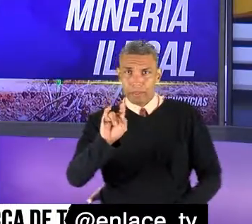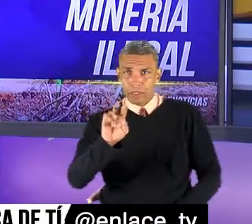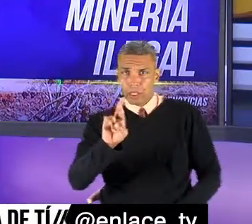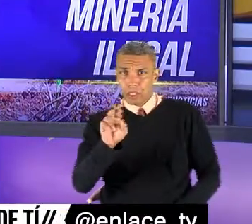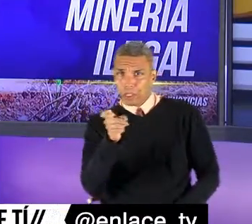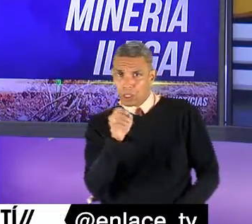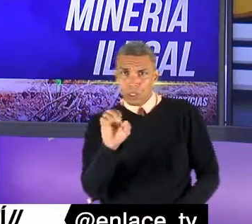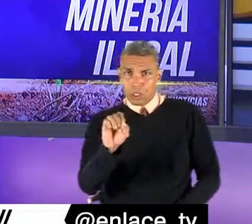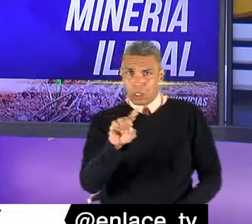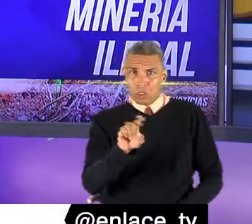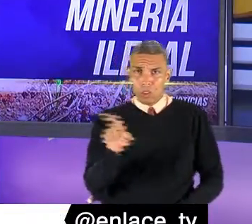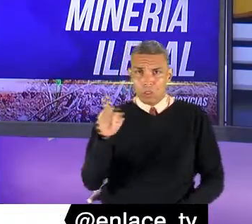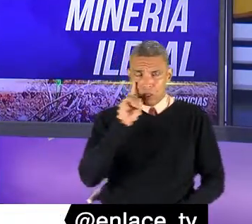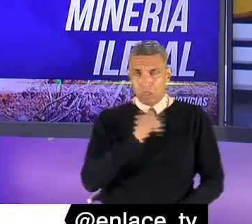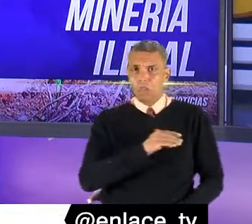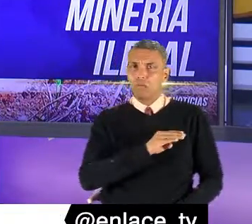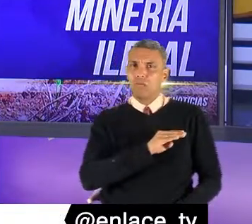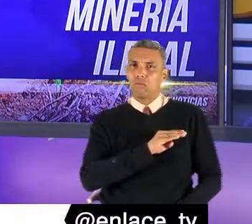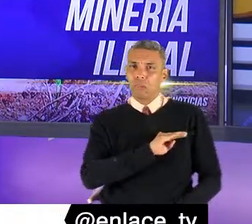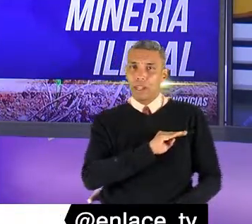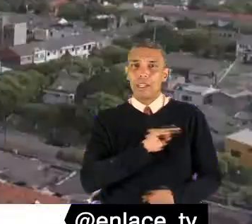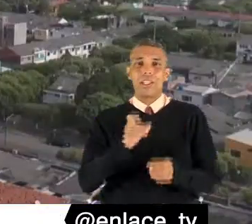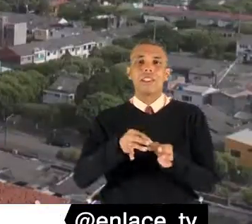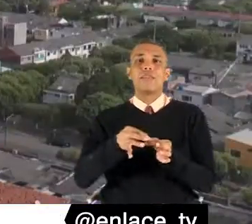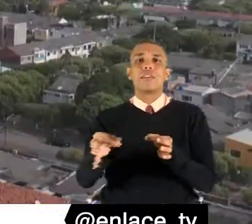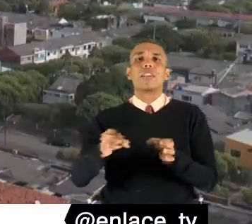minería ilegal en su territorio.